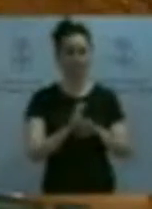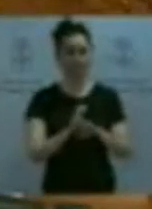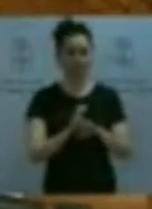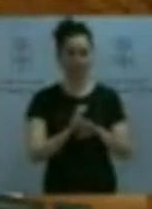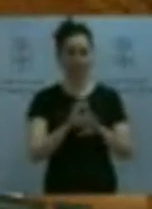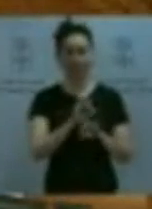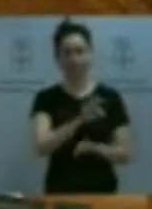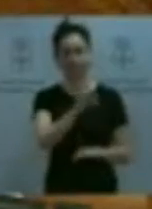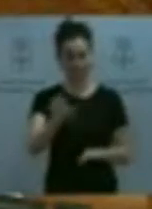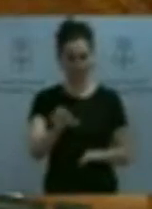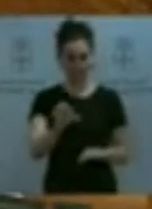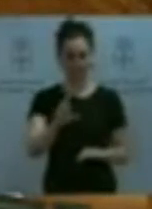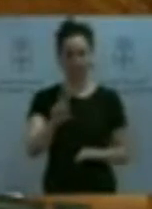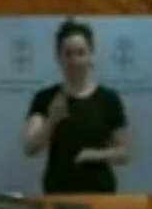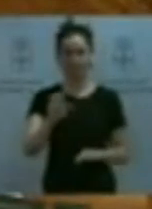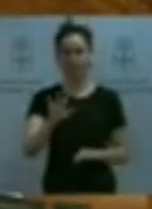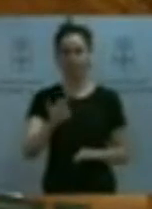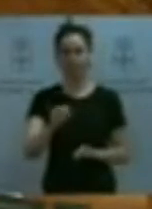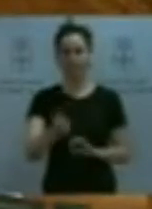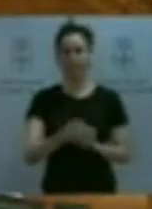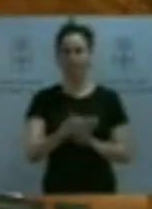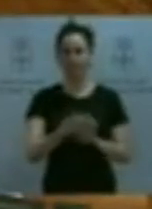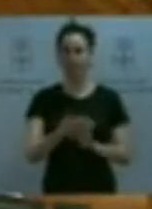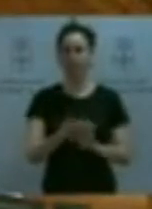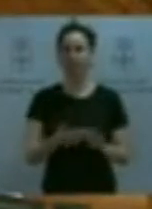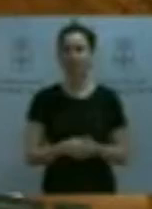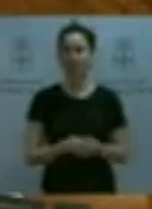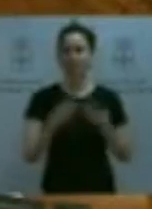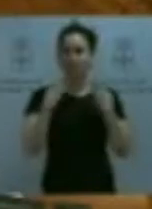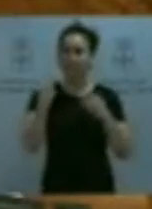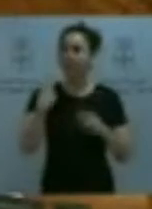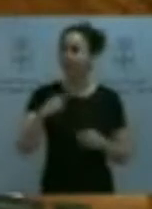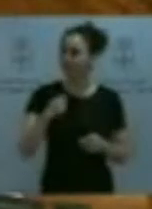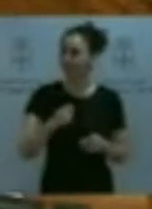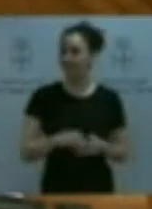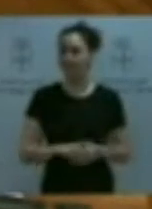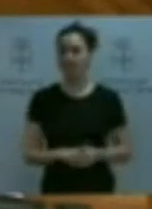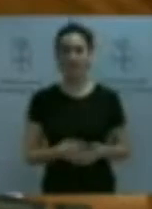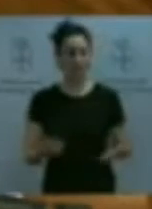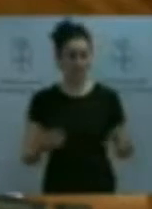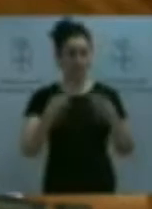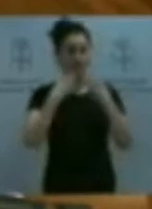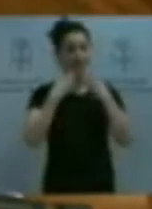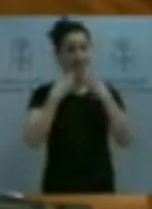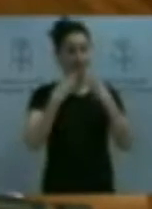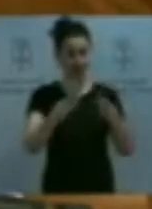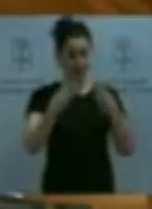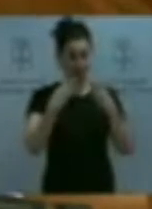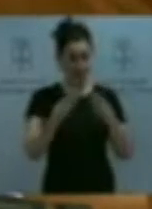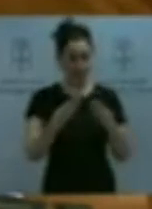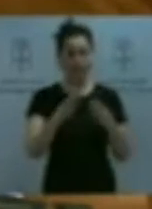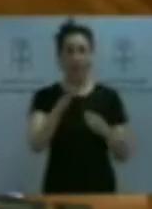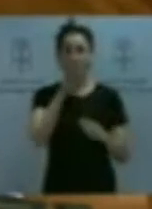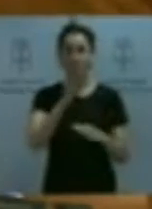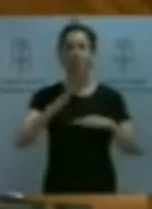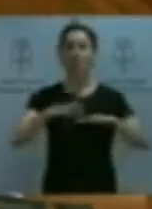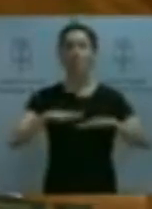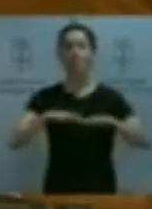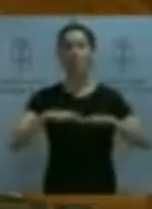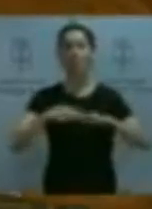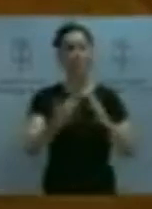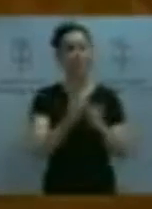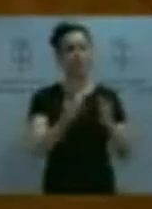Sí, gracias, presidente. Bueno, primero agradezco que por lo menos ha dado cierta luz, ¿no?, a lo que son los gastos divididos entre los que ustedes consideran